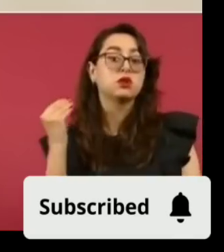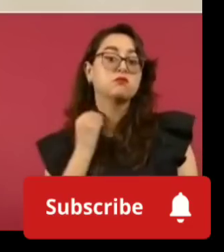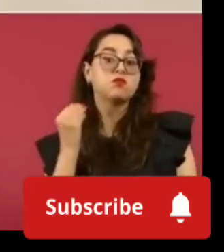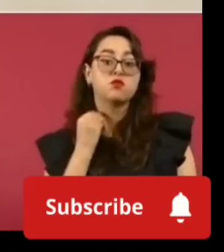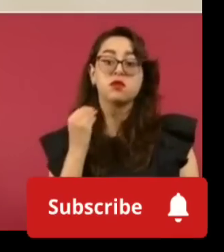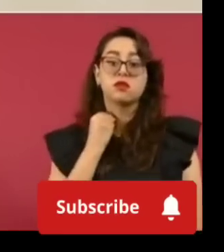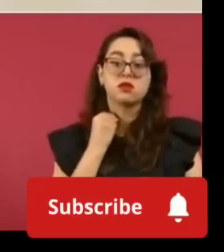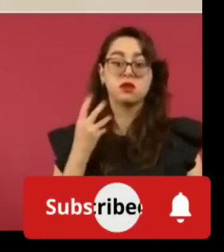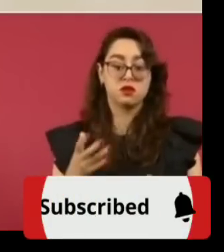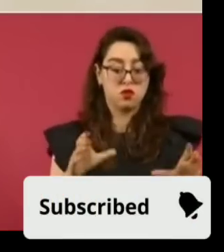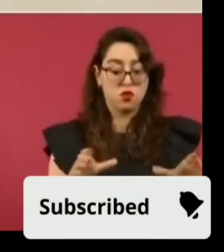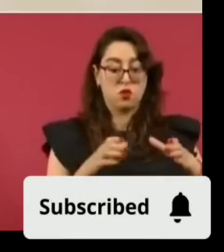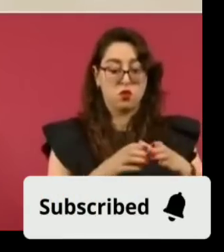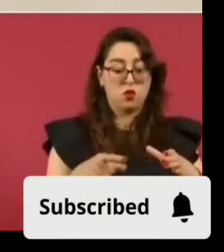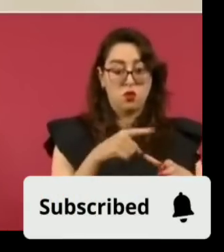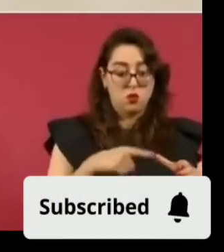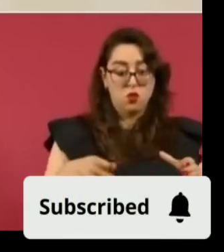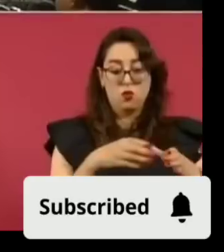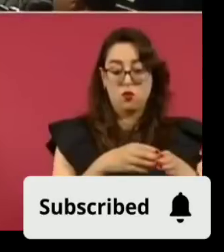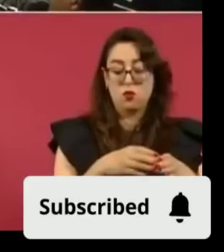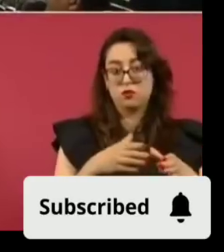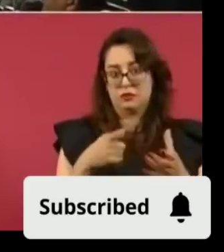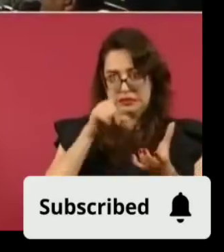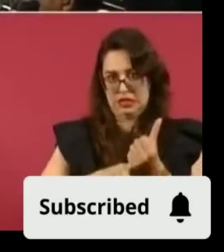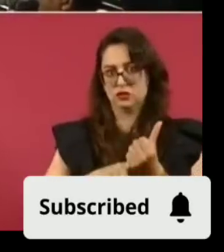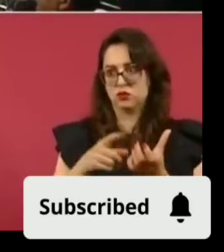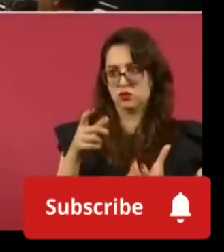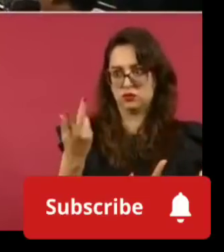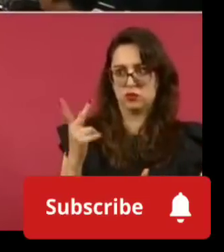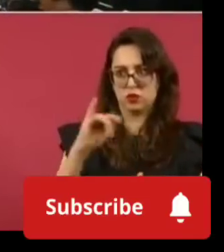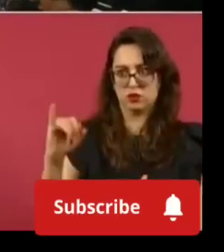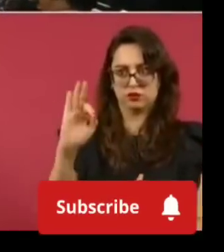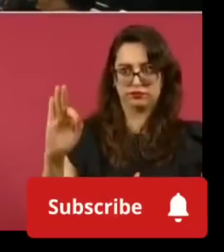que está dedicada a